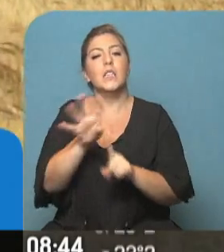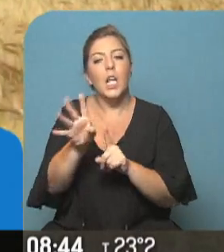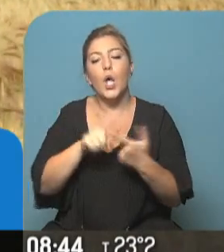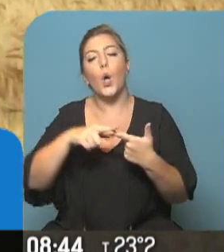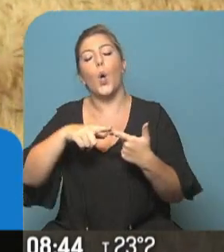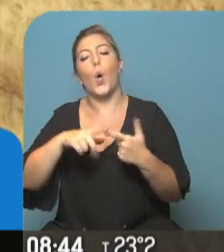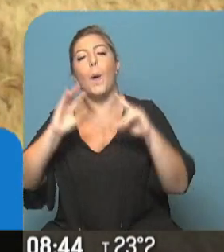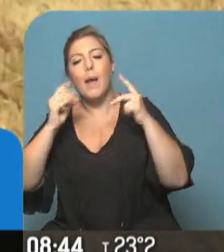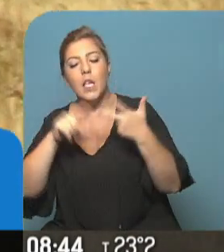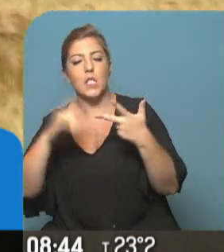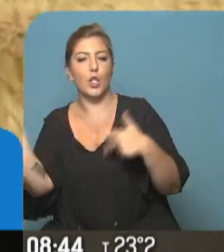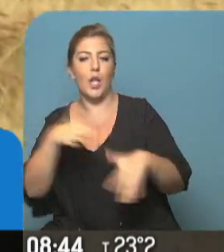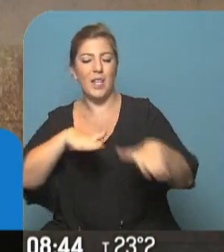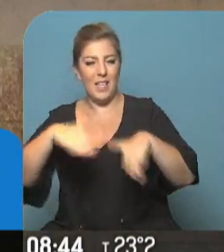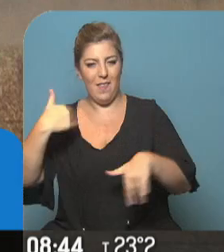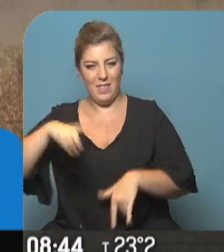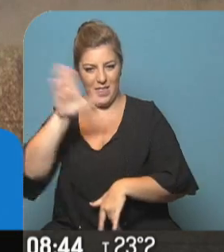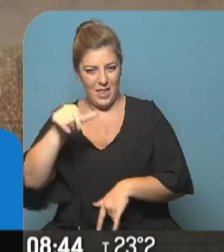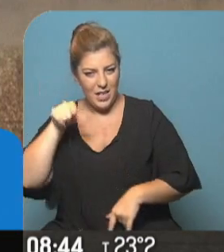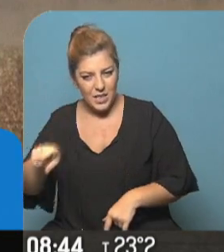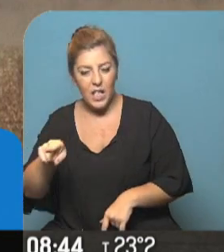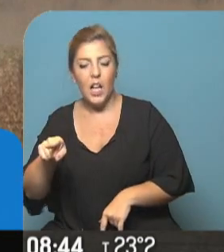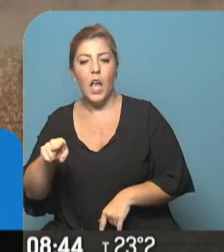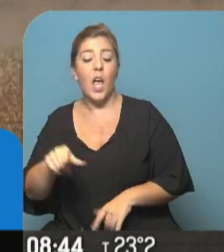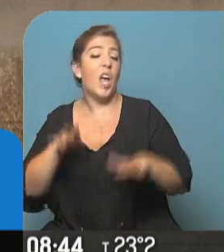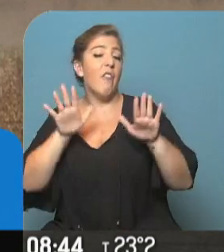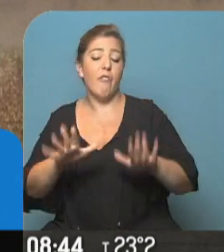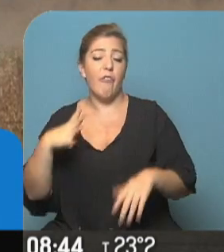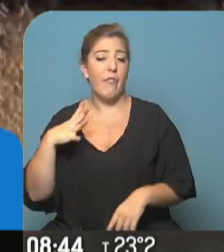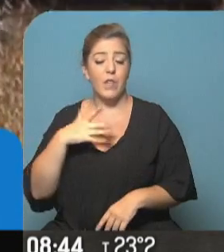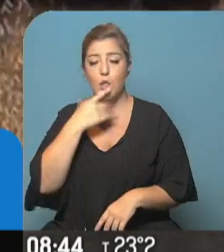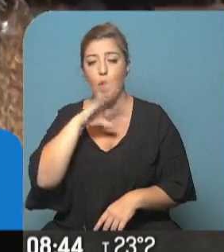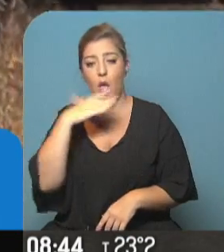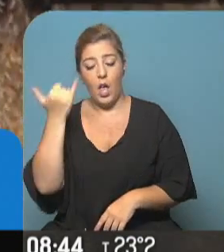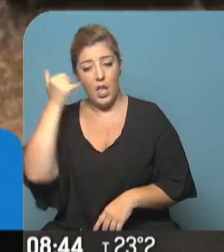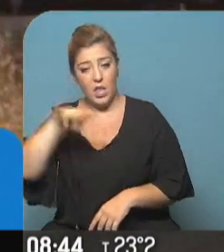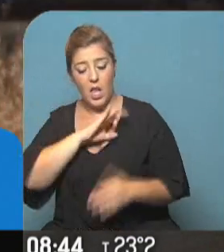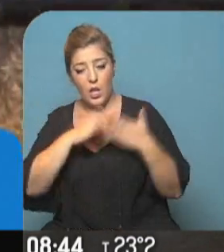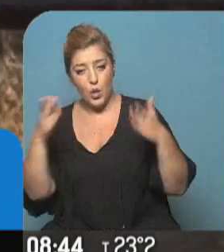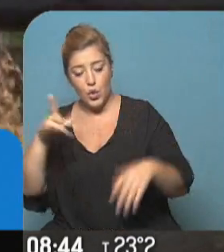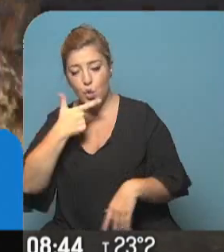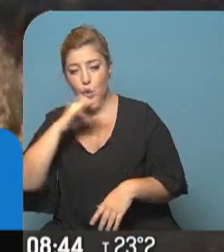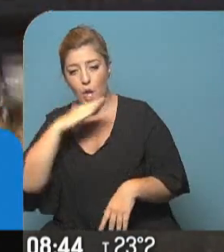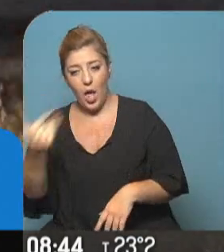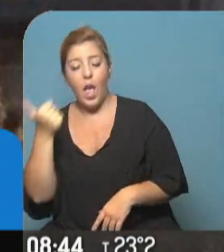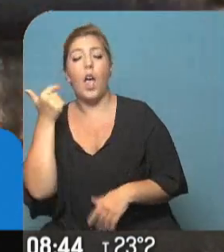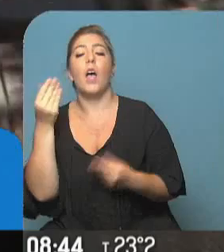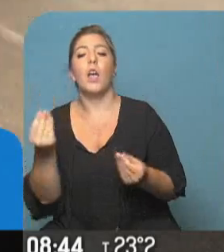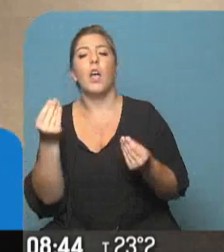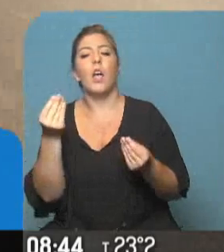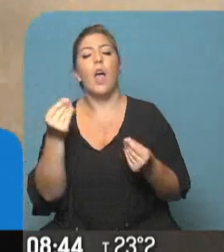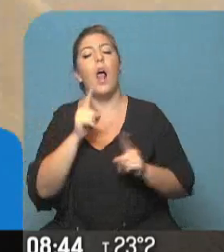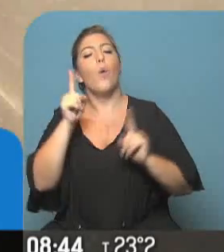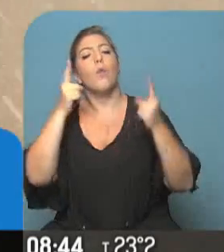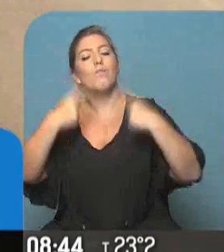todas las actividades regionales o la soja y este año con la soja hay un conjunto de variables